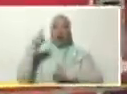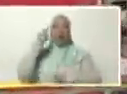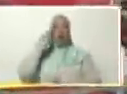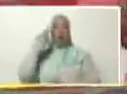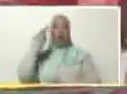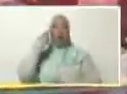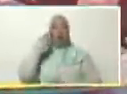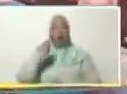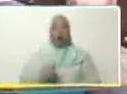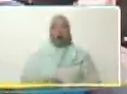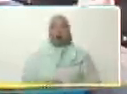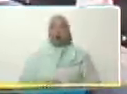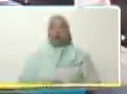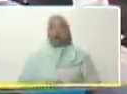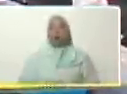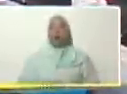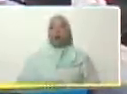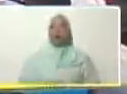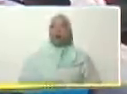Hablando.